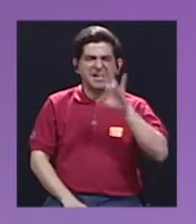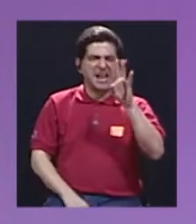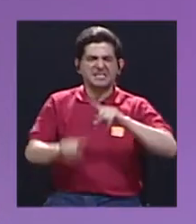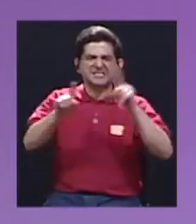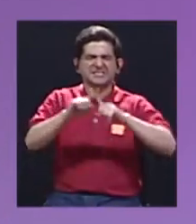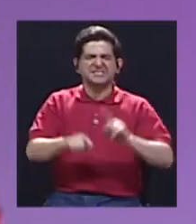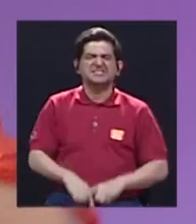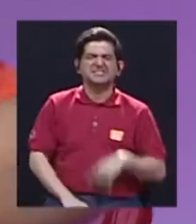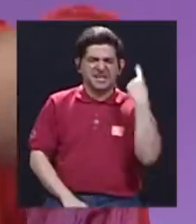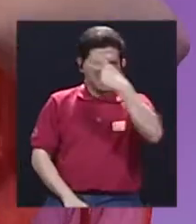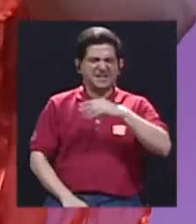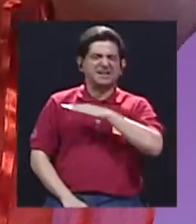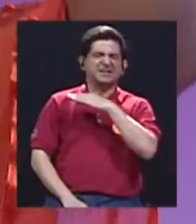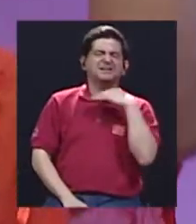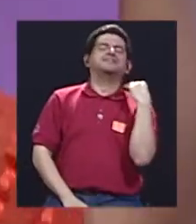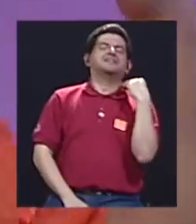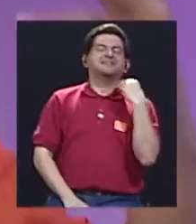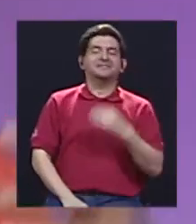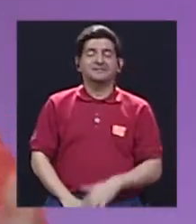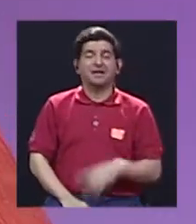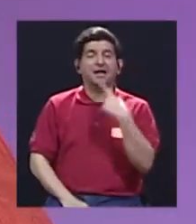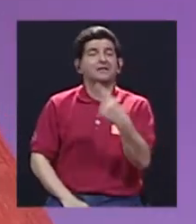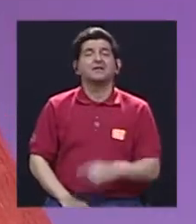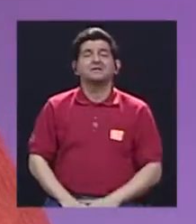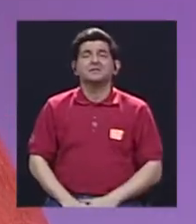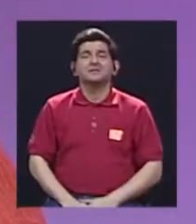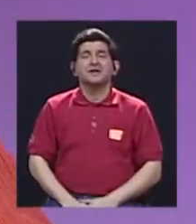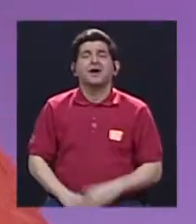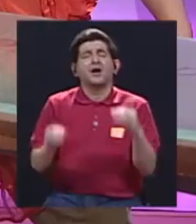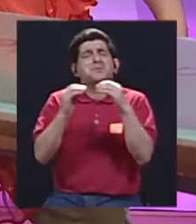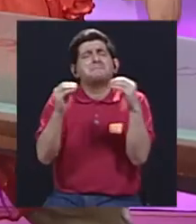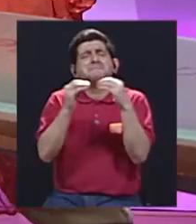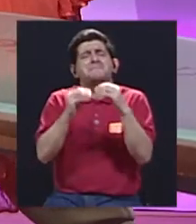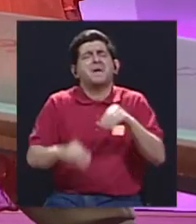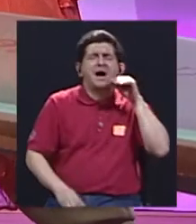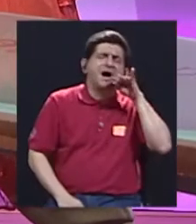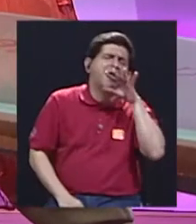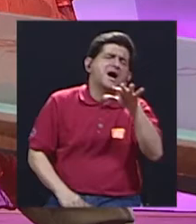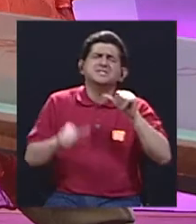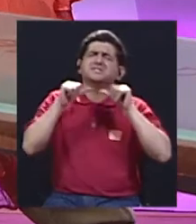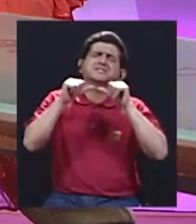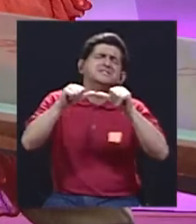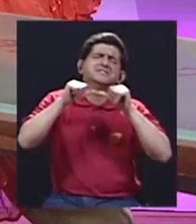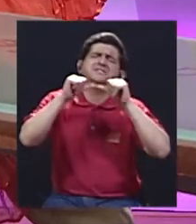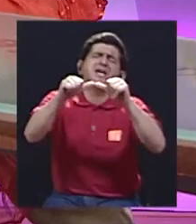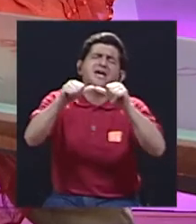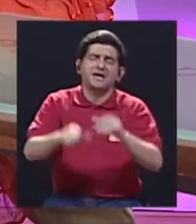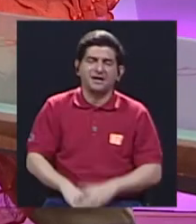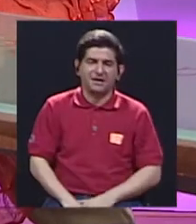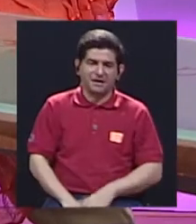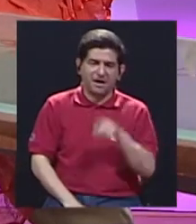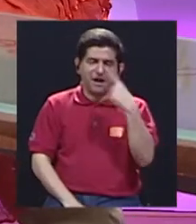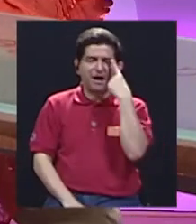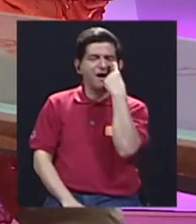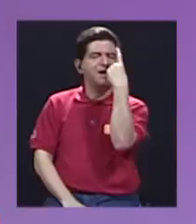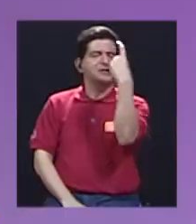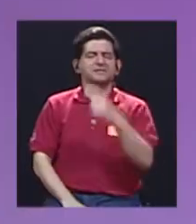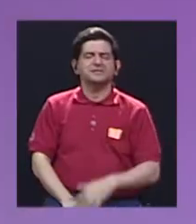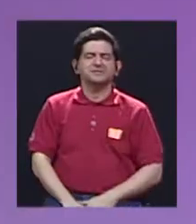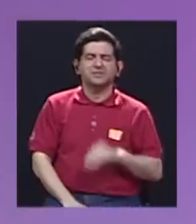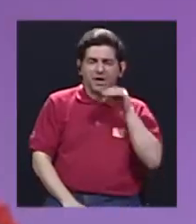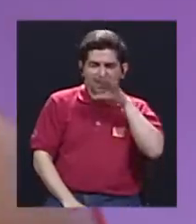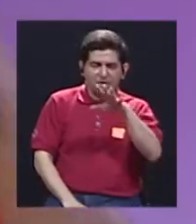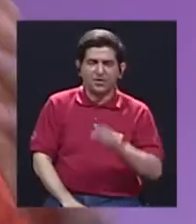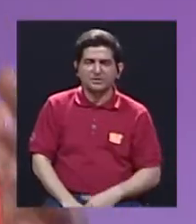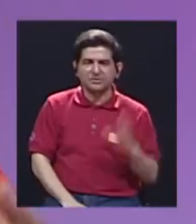siete cabezas que cayeron diciendo más dragón más que ahí en ese sueño el dragón se